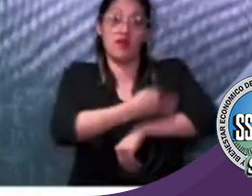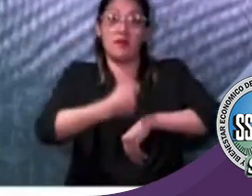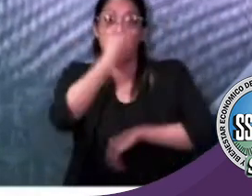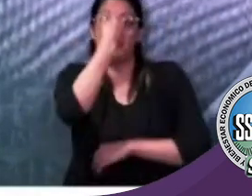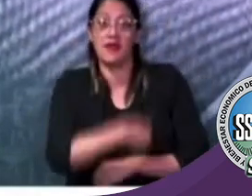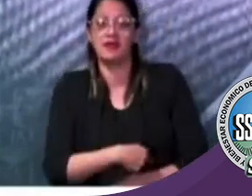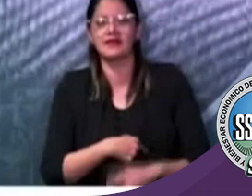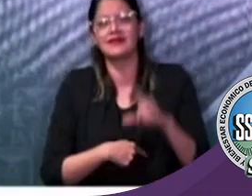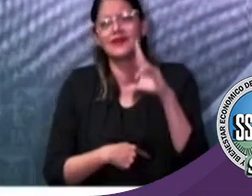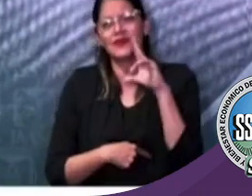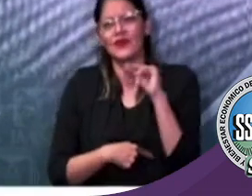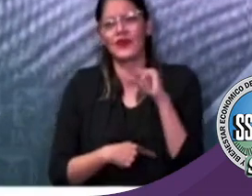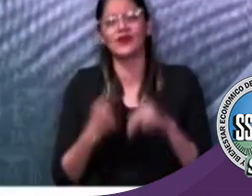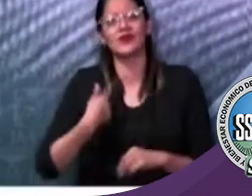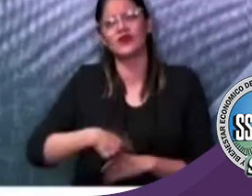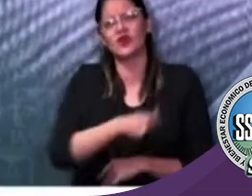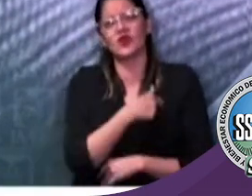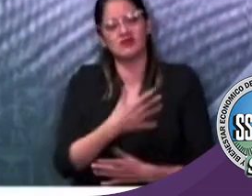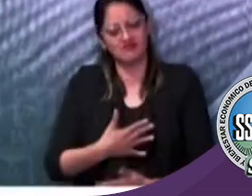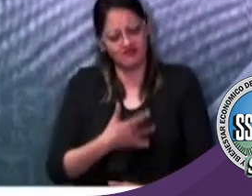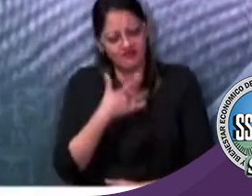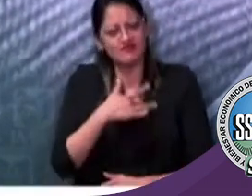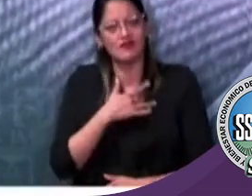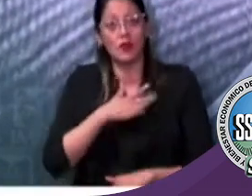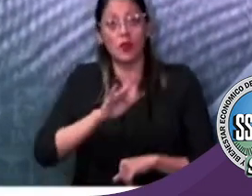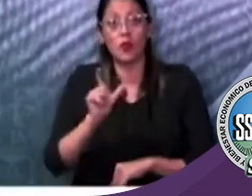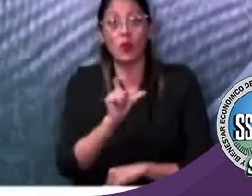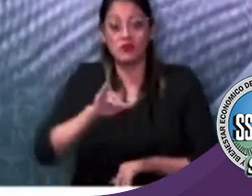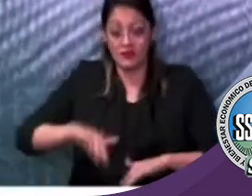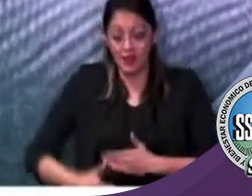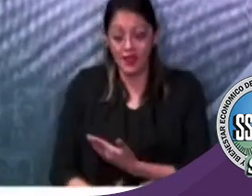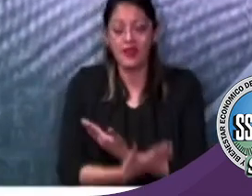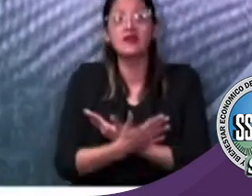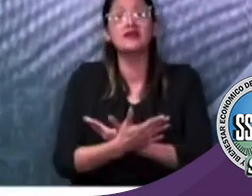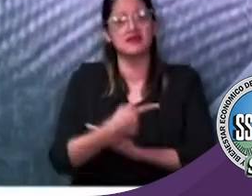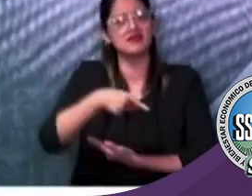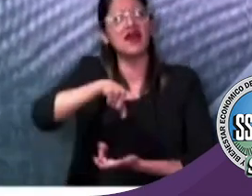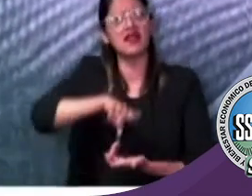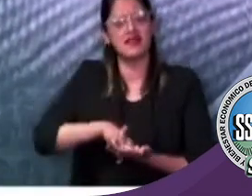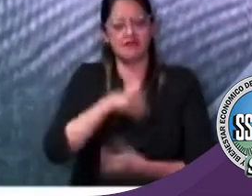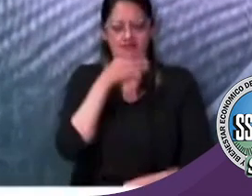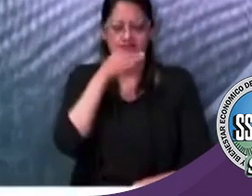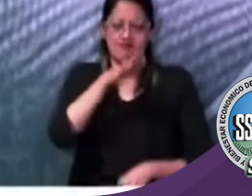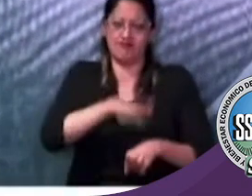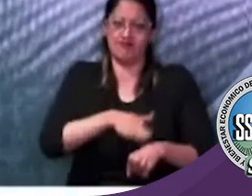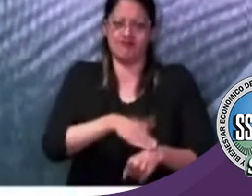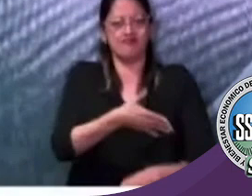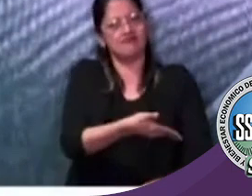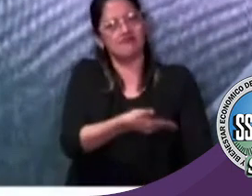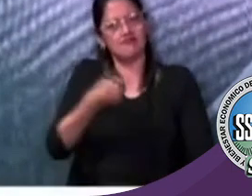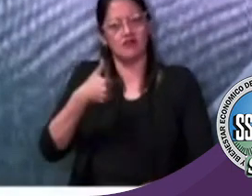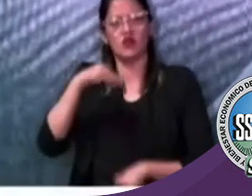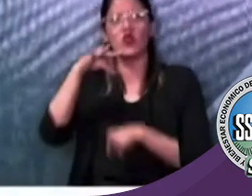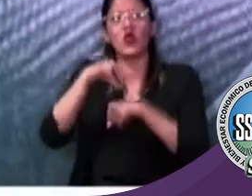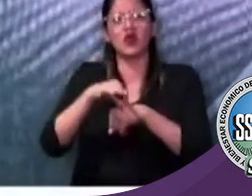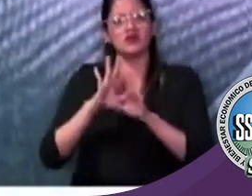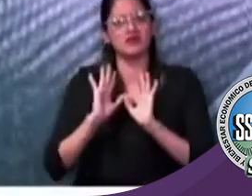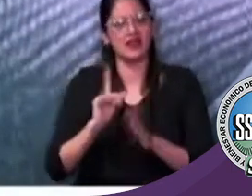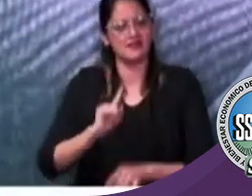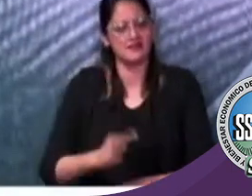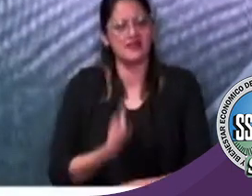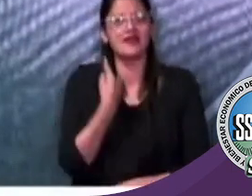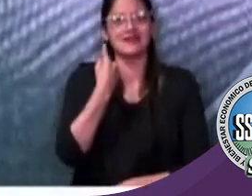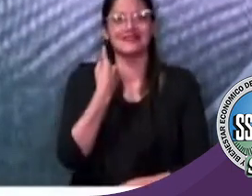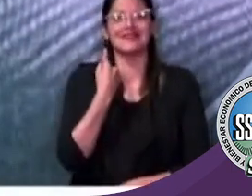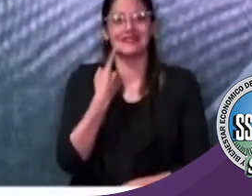familiar, lo somos porque desde que nacimos estábamos llamados a serlo. Ser